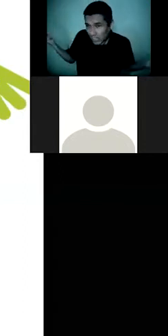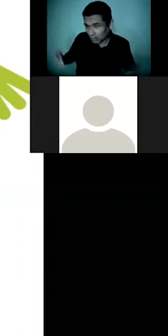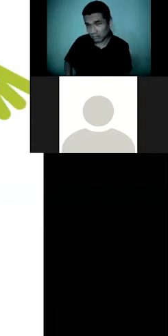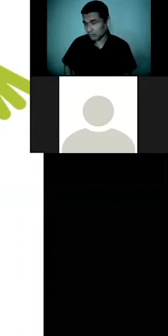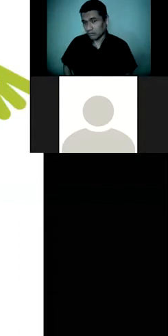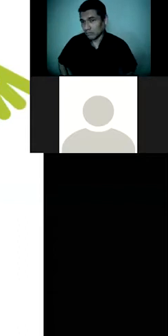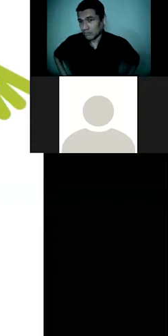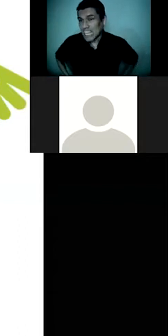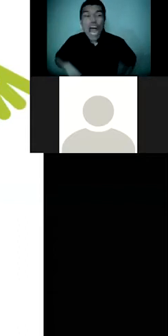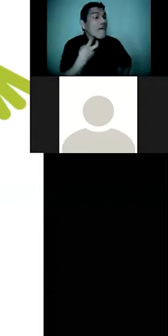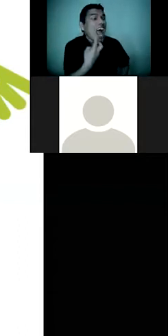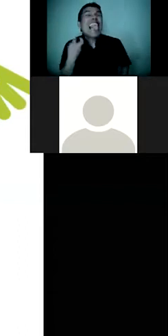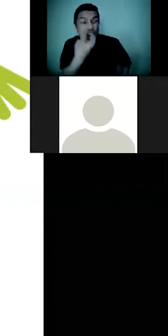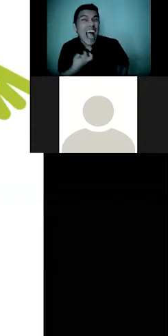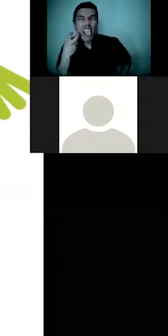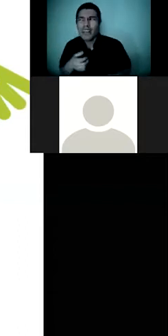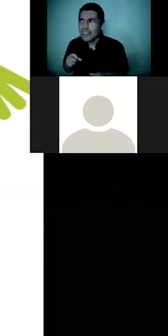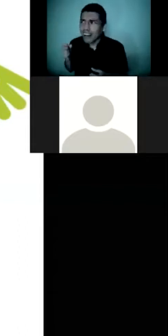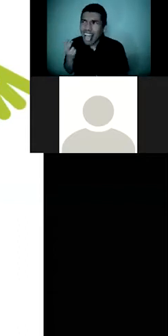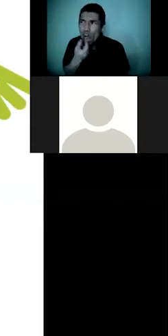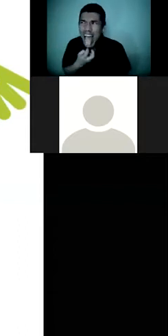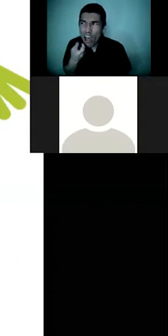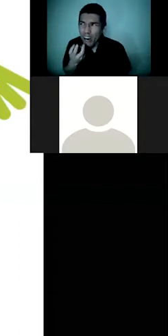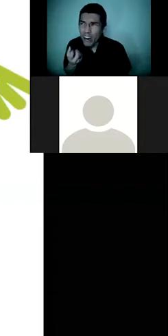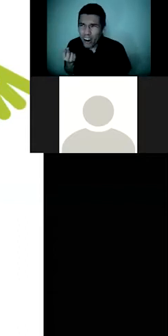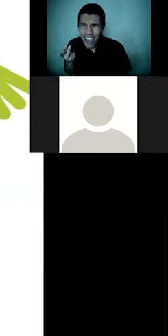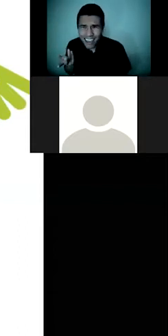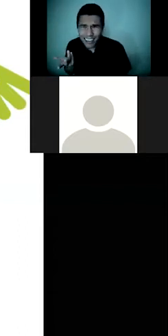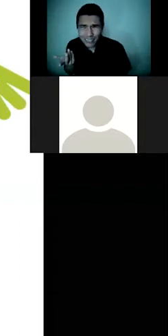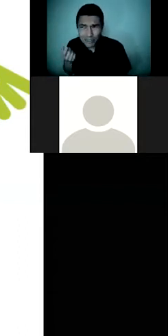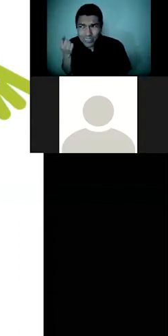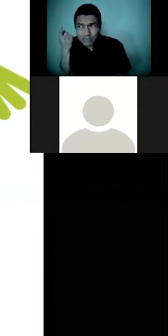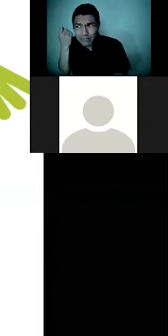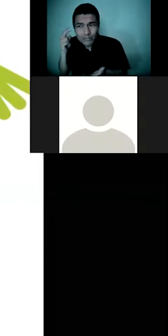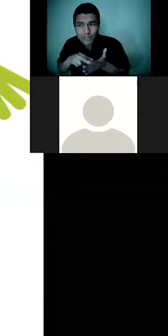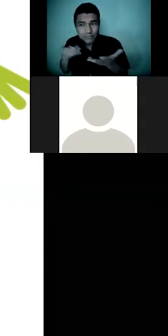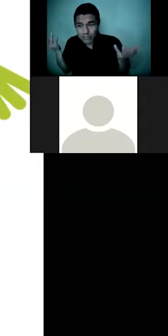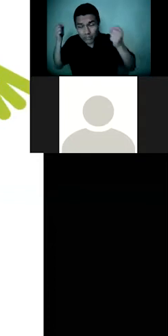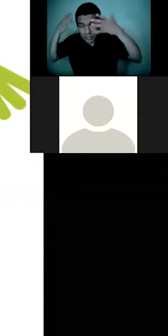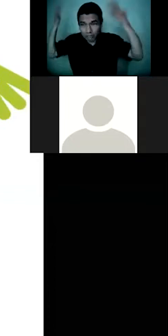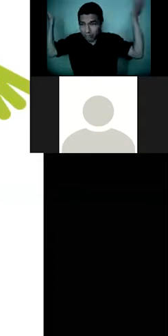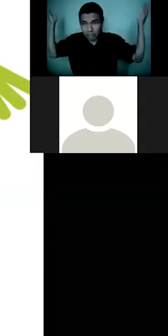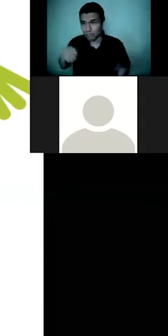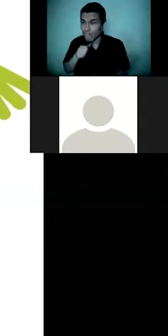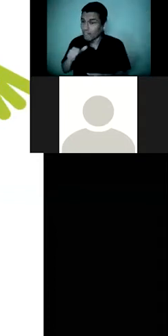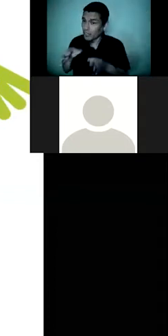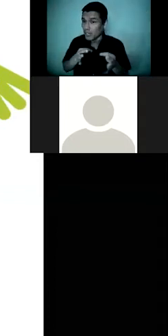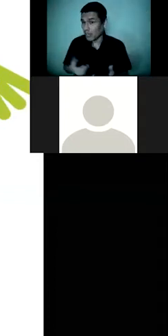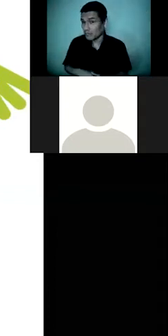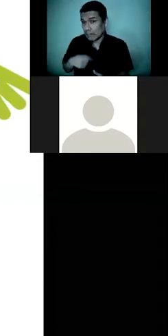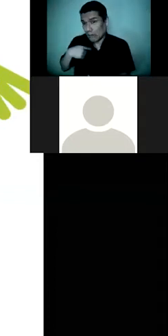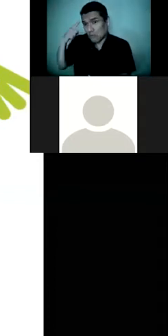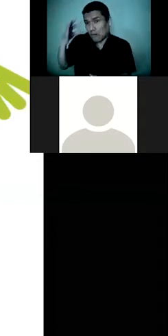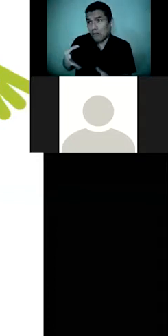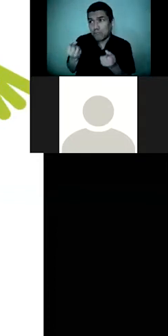Así estoy en el Perú porque no enseñan bien acá, ¿no? Todo quieren oralizar, oralizar, oralizar y no se puede. No se puede hacer